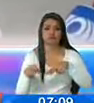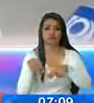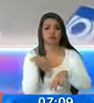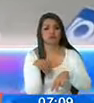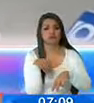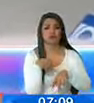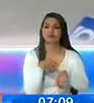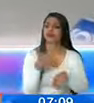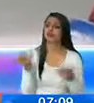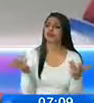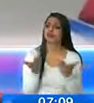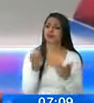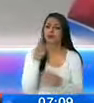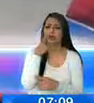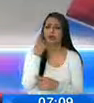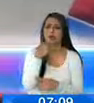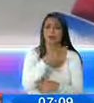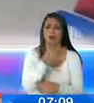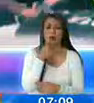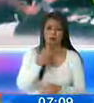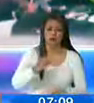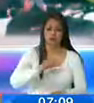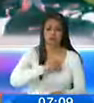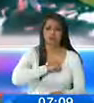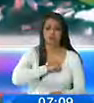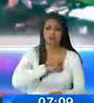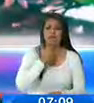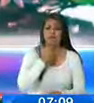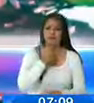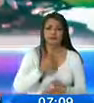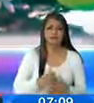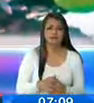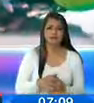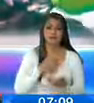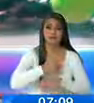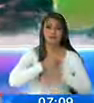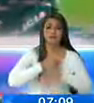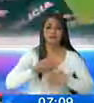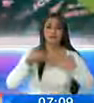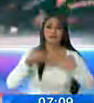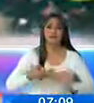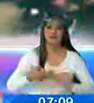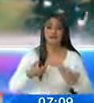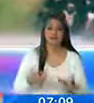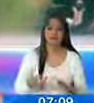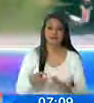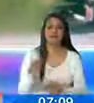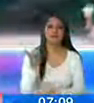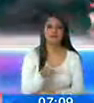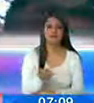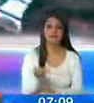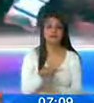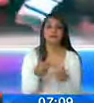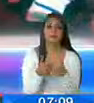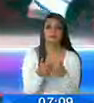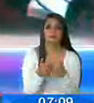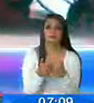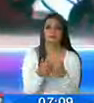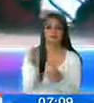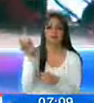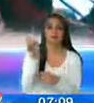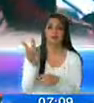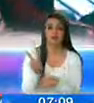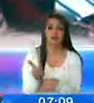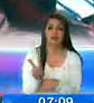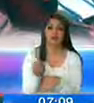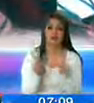él dónde se hirió? Él tiene aquí una puñalada a él. Las autoridades confirmaron que se trataba de una pareja de venezolanos. Entre